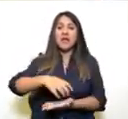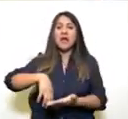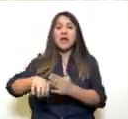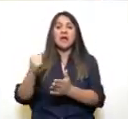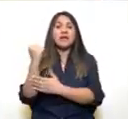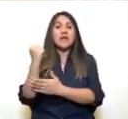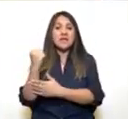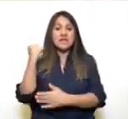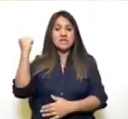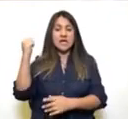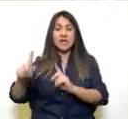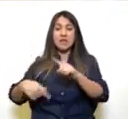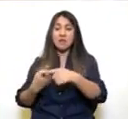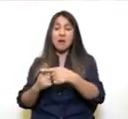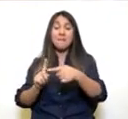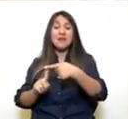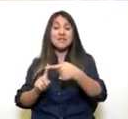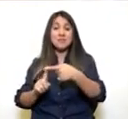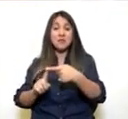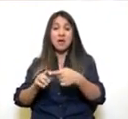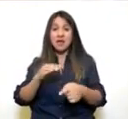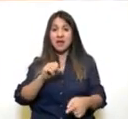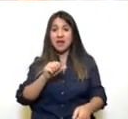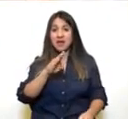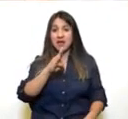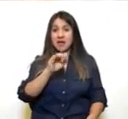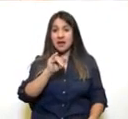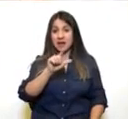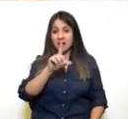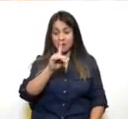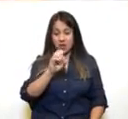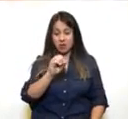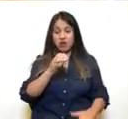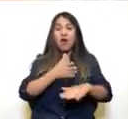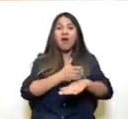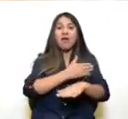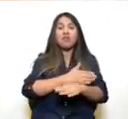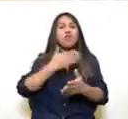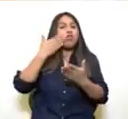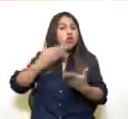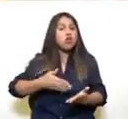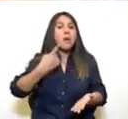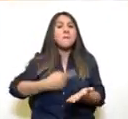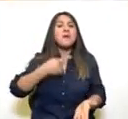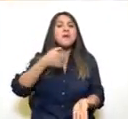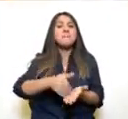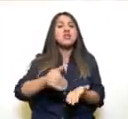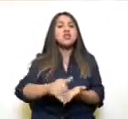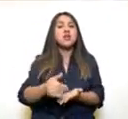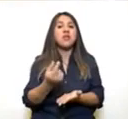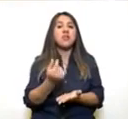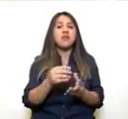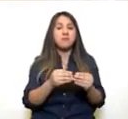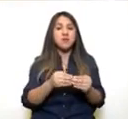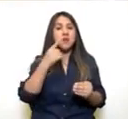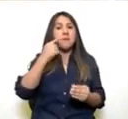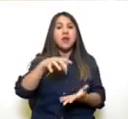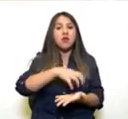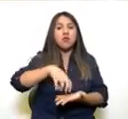además de participar en este cabildo antes donó mil millones de pesos para la comuna de la pintana